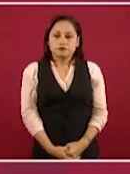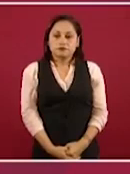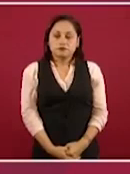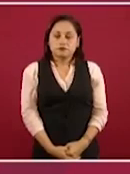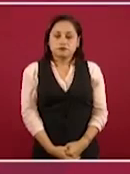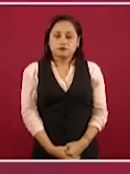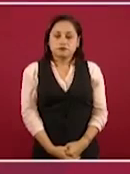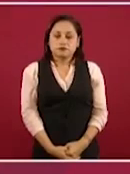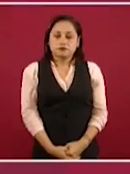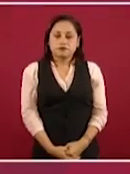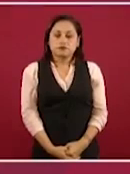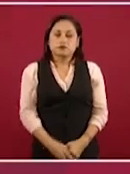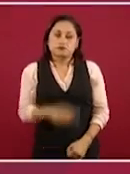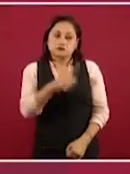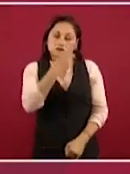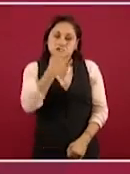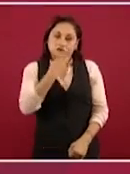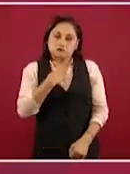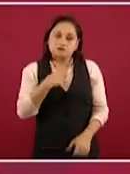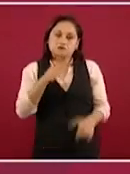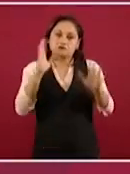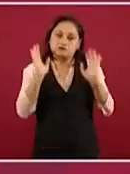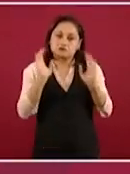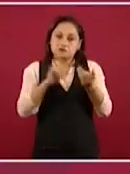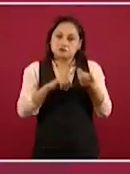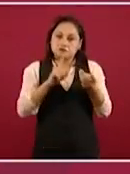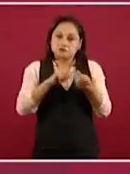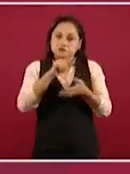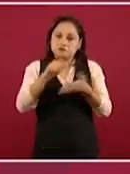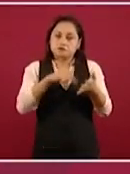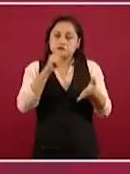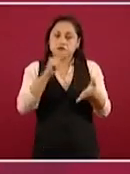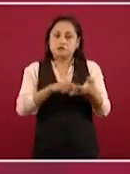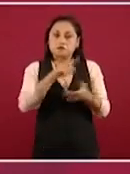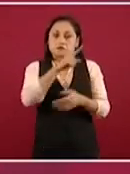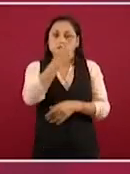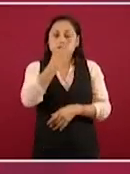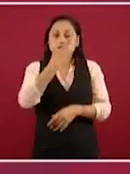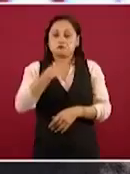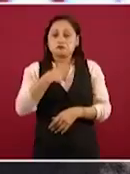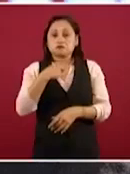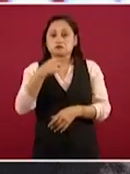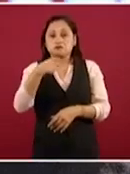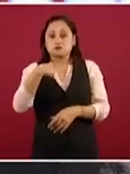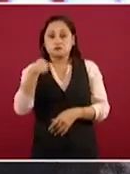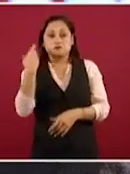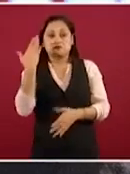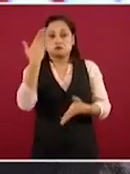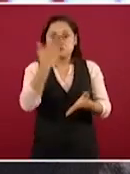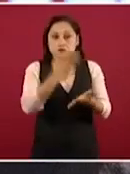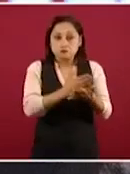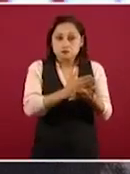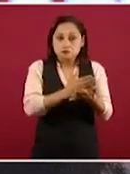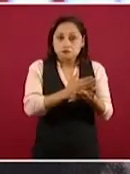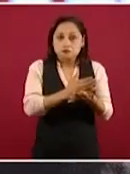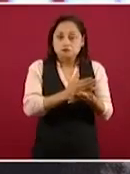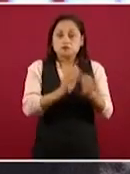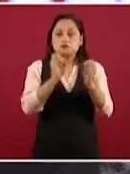lo decidan, si quieren allá o